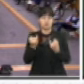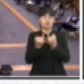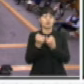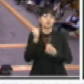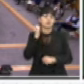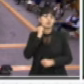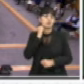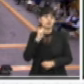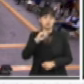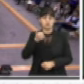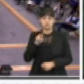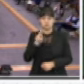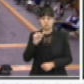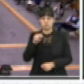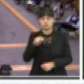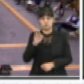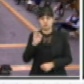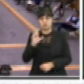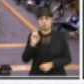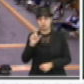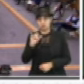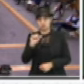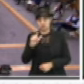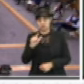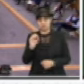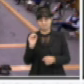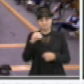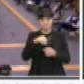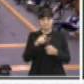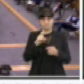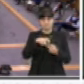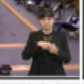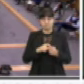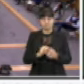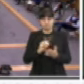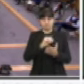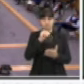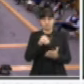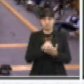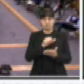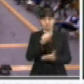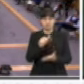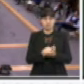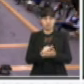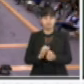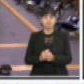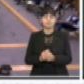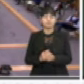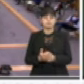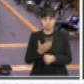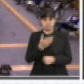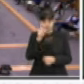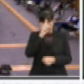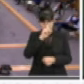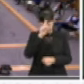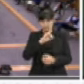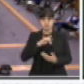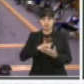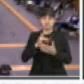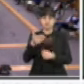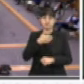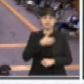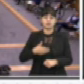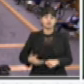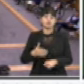esta semana bueno lo que el Plan B establece directamente es que en el momento en el que se